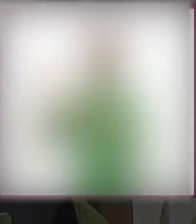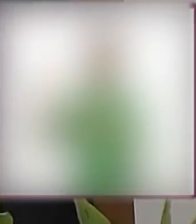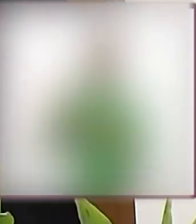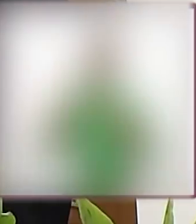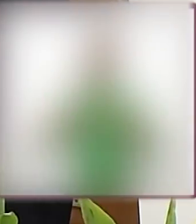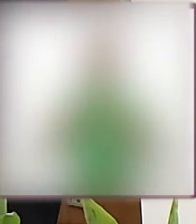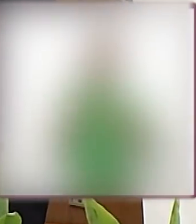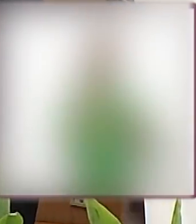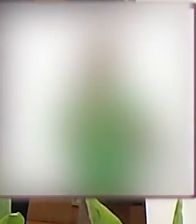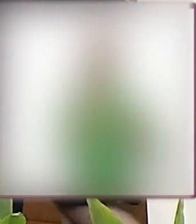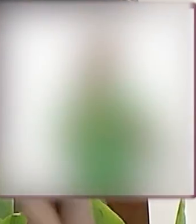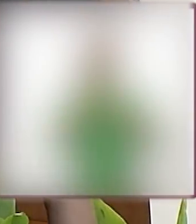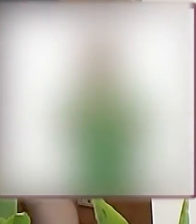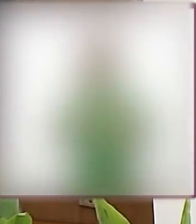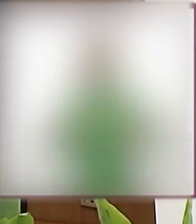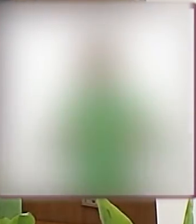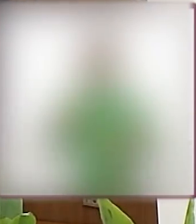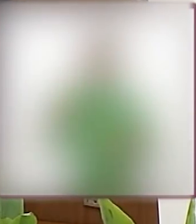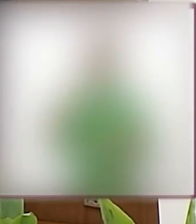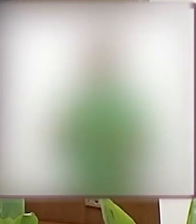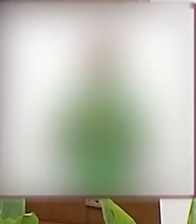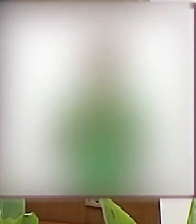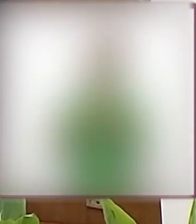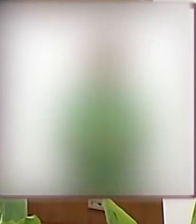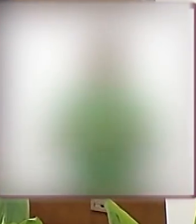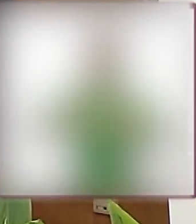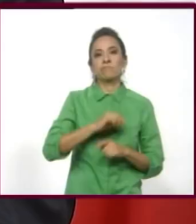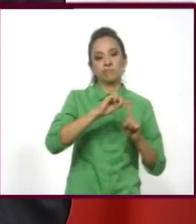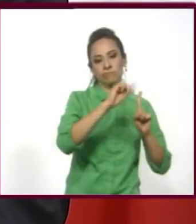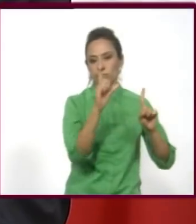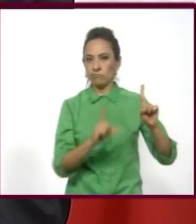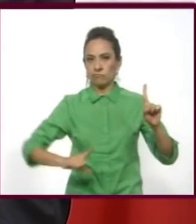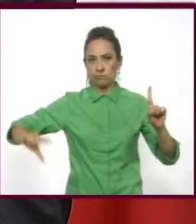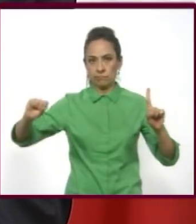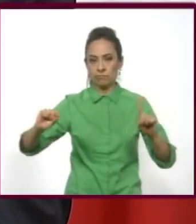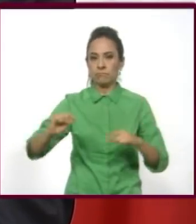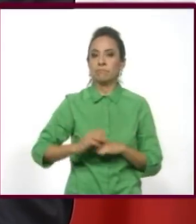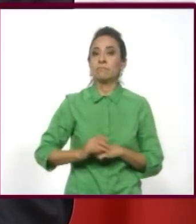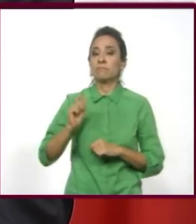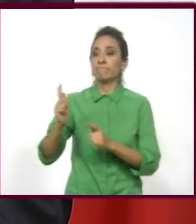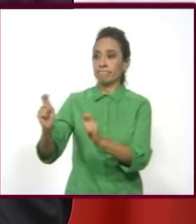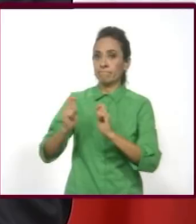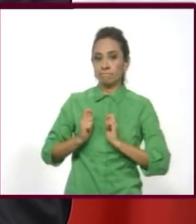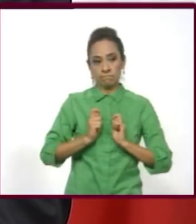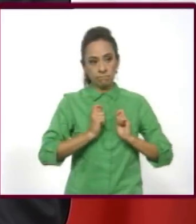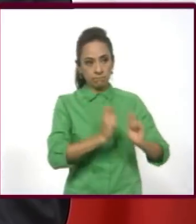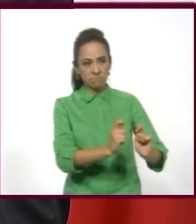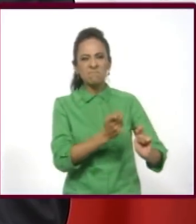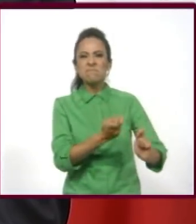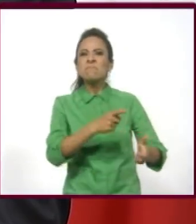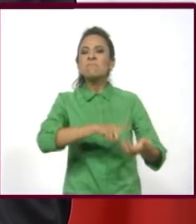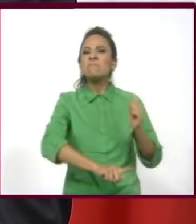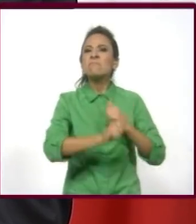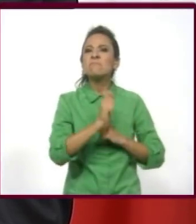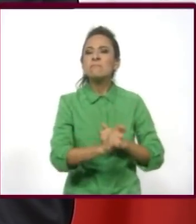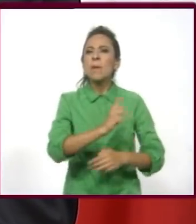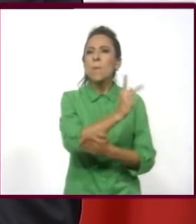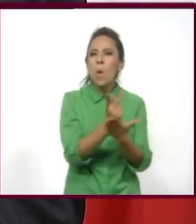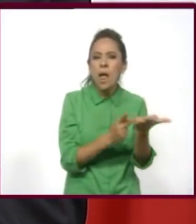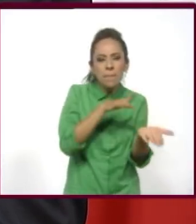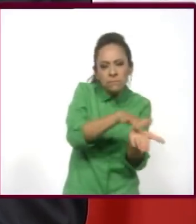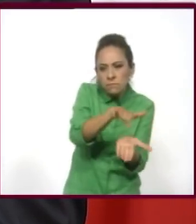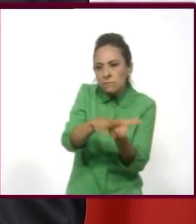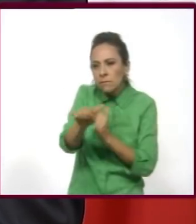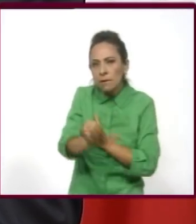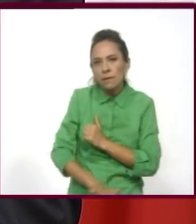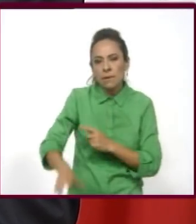de gobierno. Lo hizo llegar a través del secretario de Gobernación. Contiene los resultados de los programas y acciones